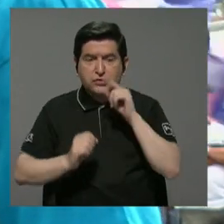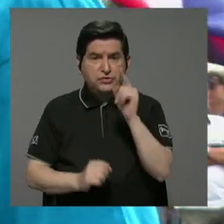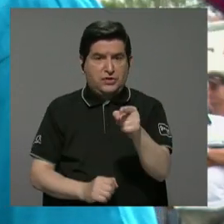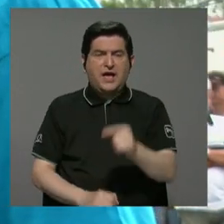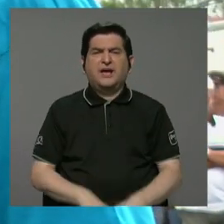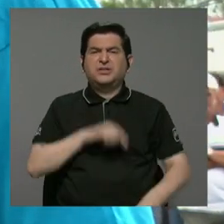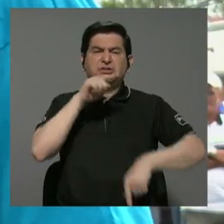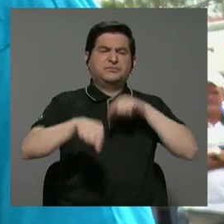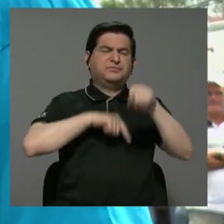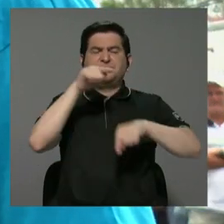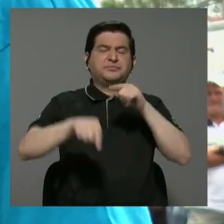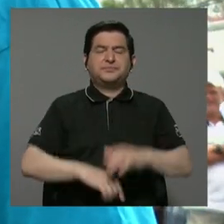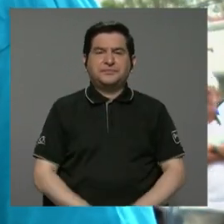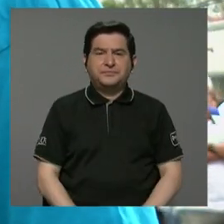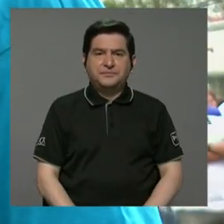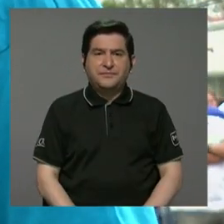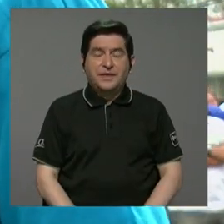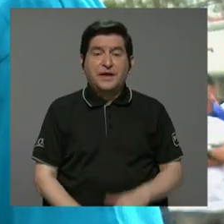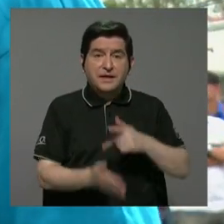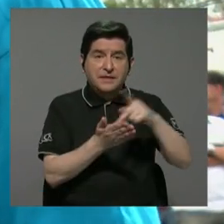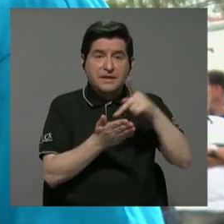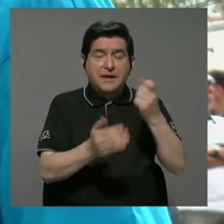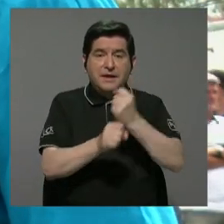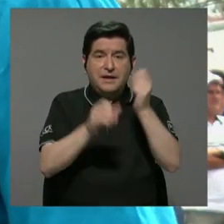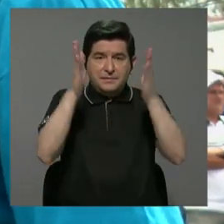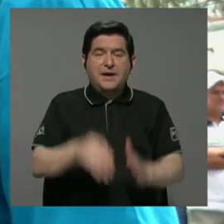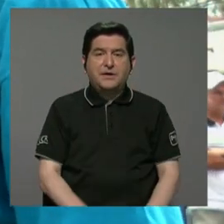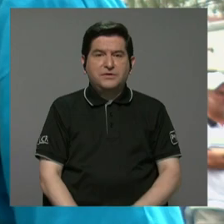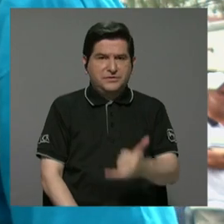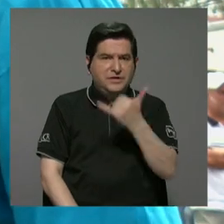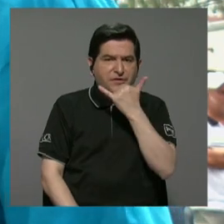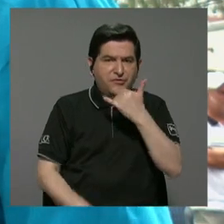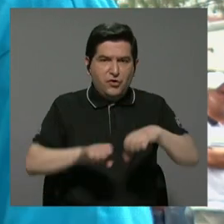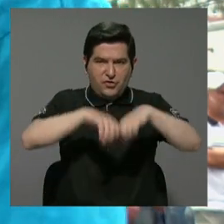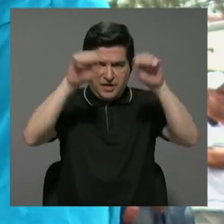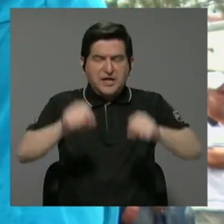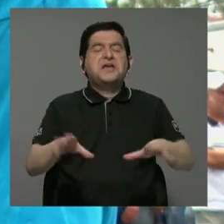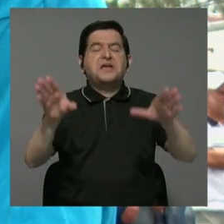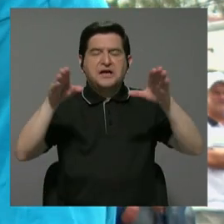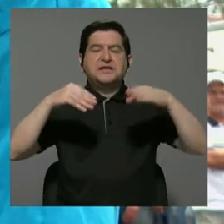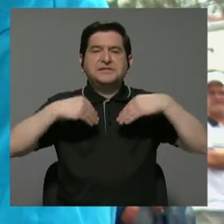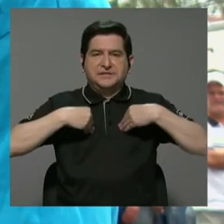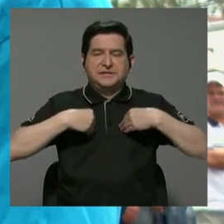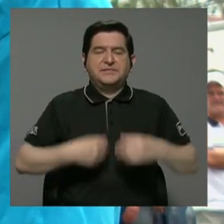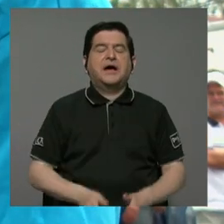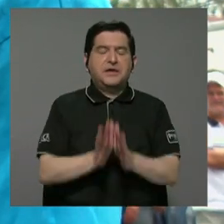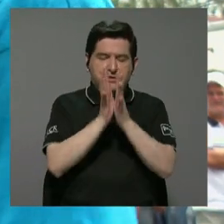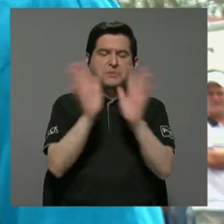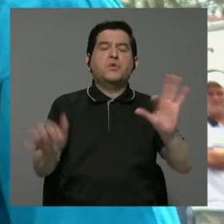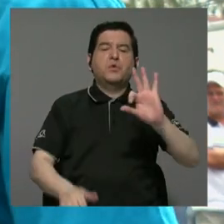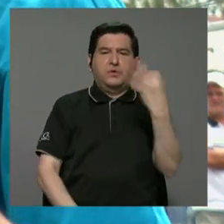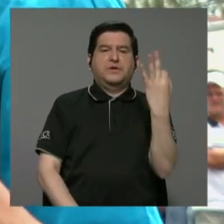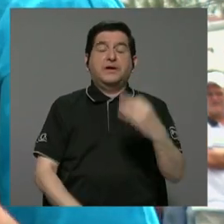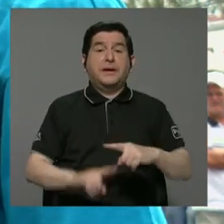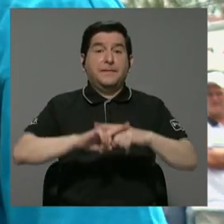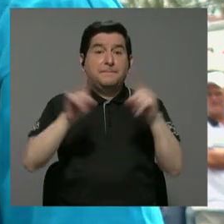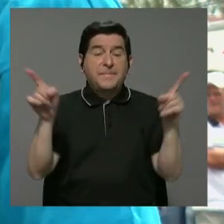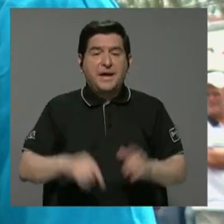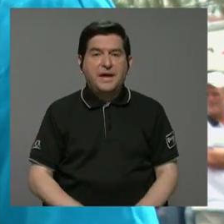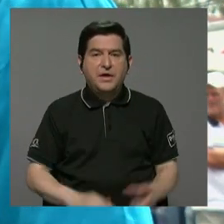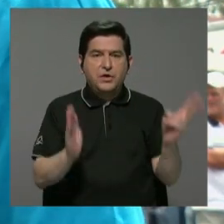andan criticando. Con respecto a los salarios, se falló, el sistema falló y lo hemos reconocido públicamente, pero desde